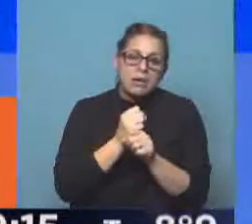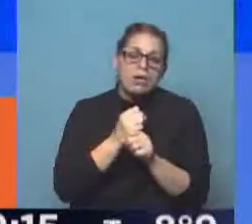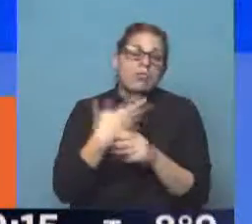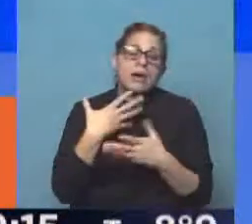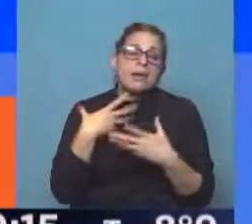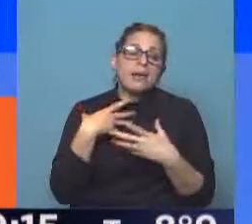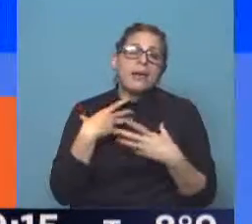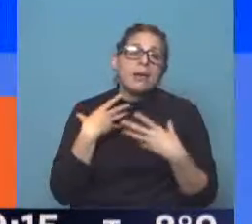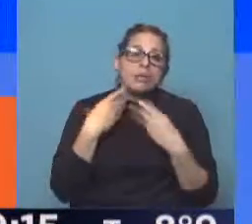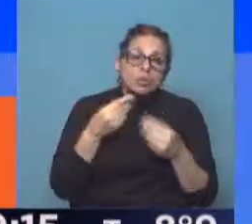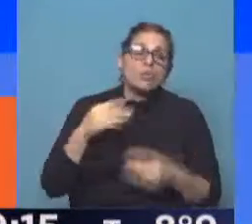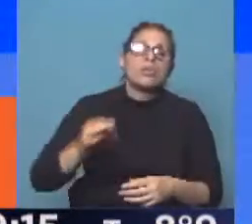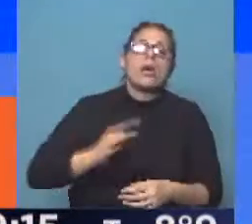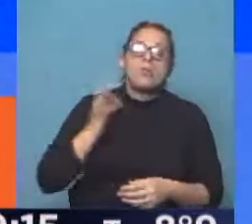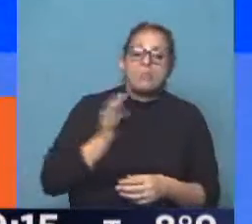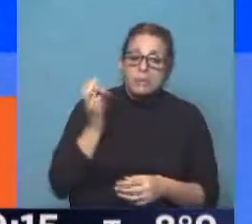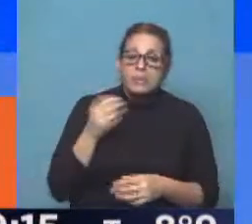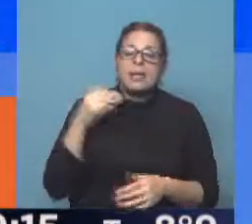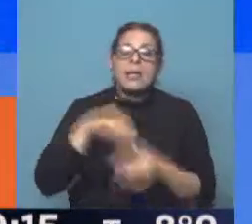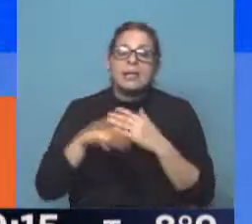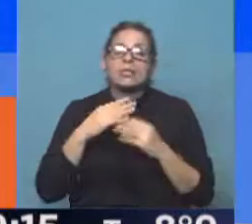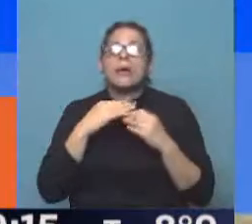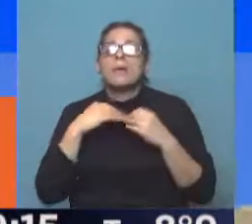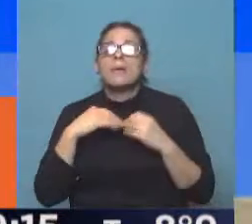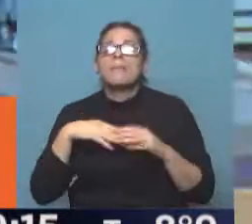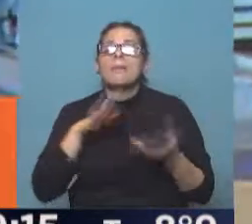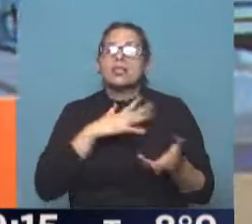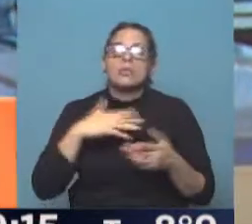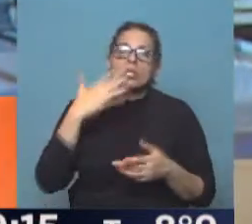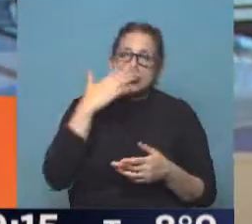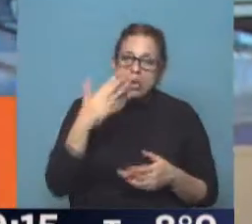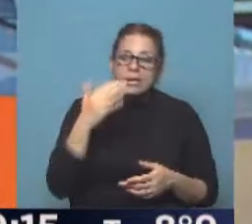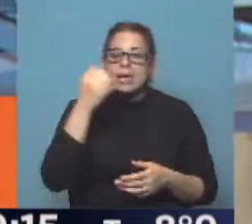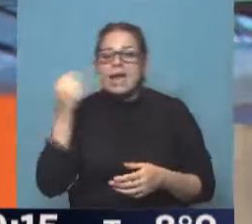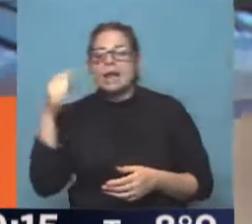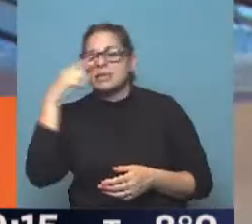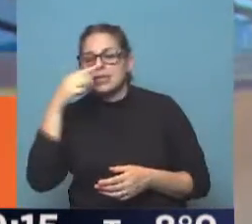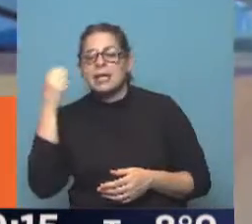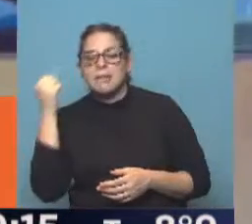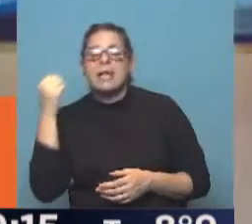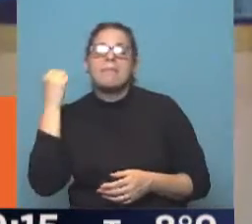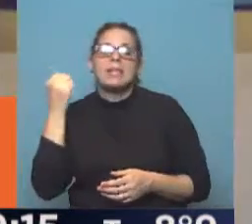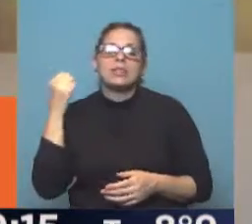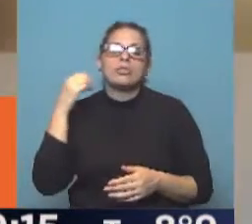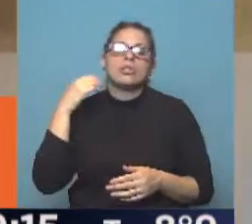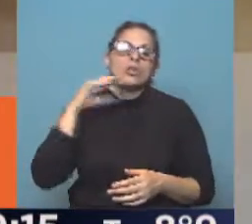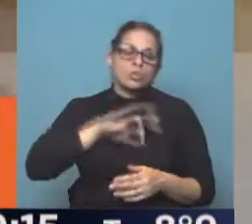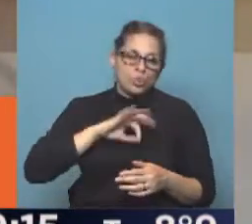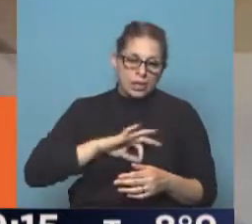subsistencia, pero que incorporaba 5.000, 6.000, 7.000 pesos de ingreso al hogar, está en una situación muy